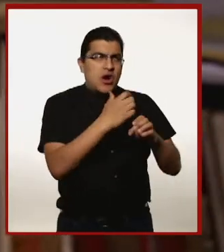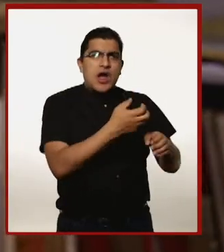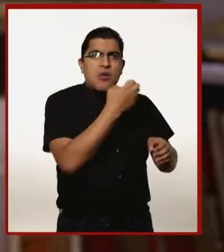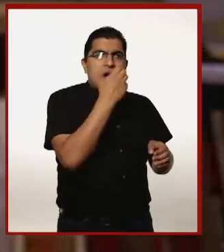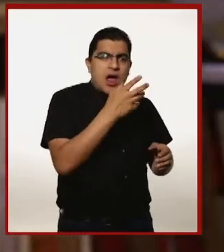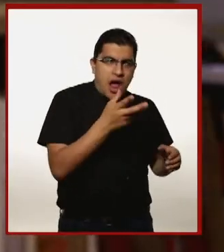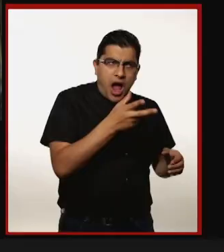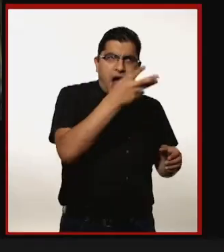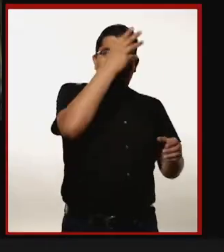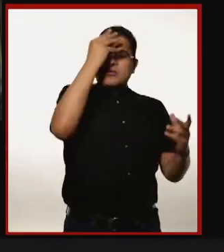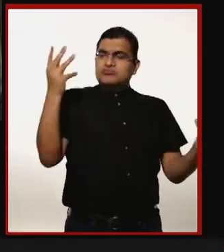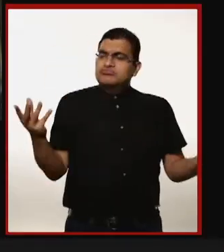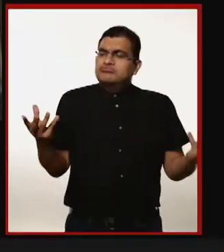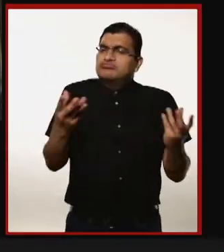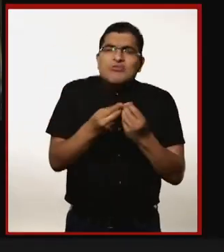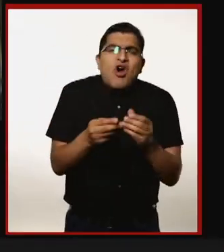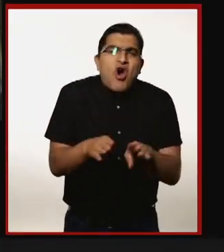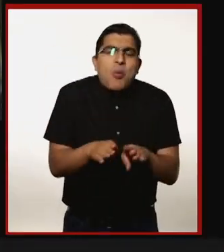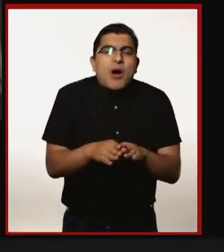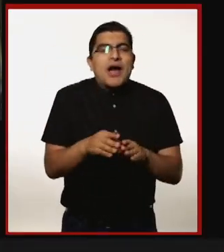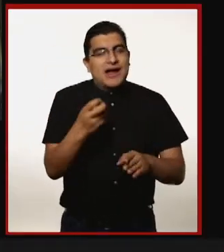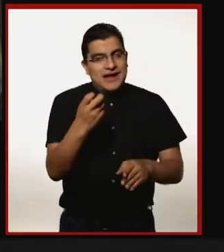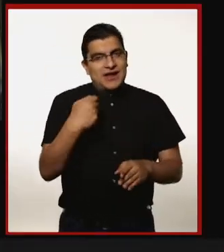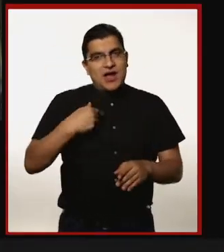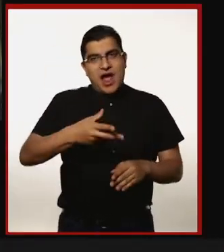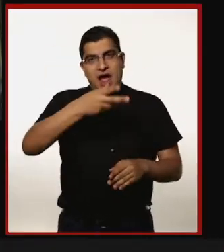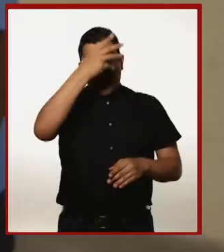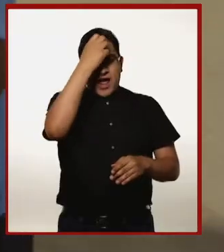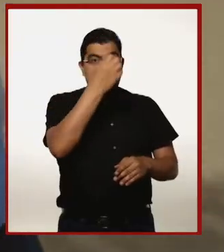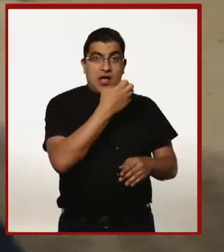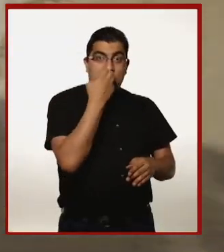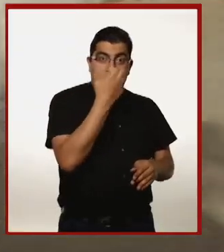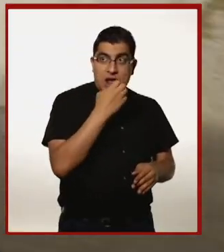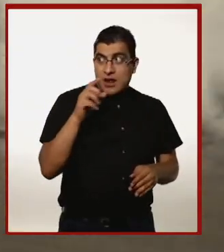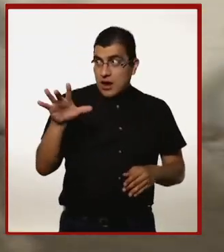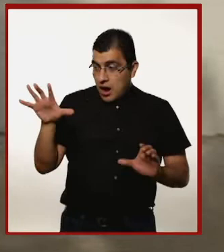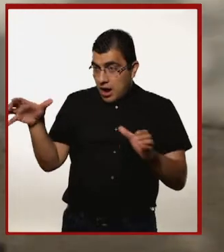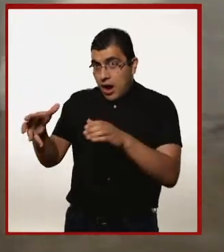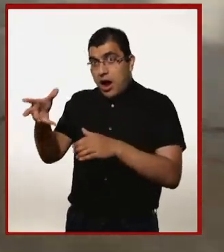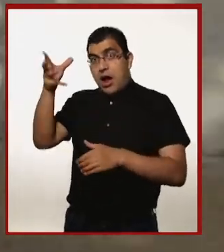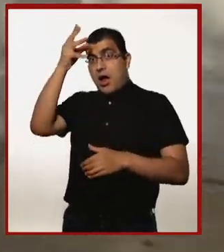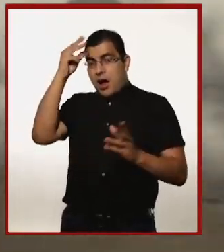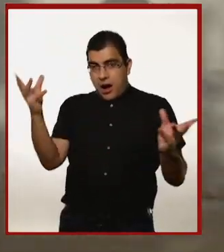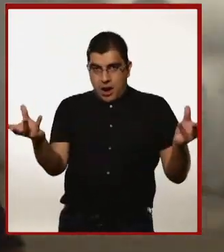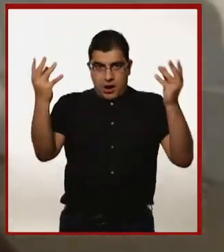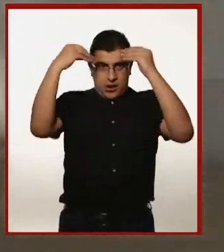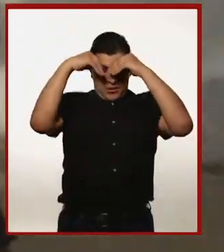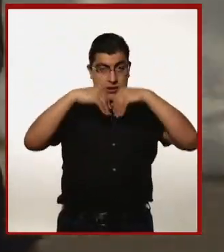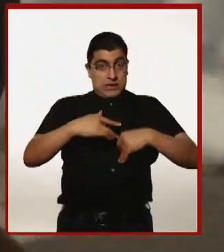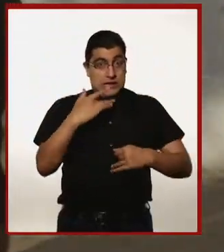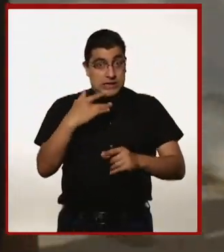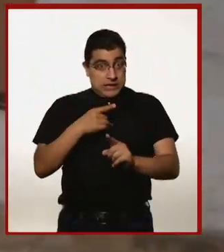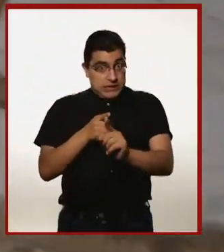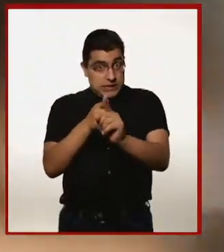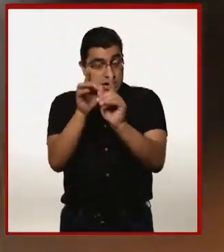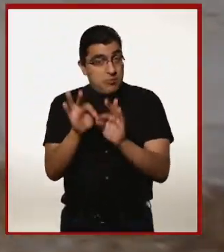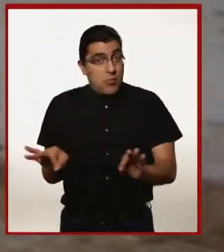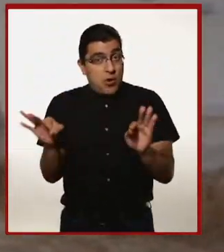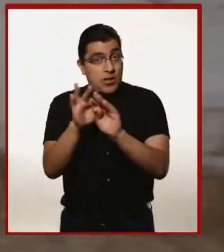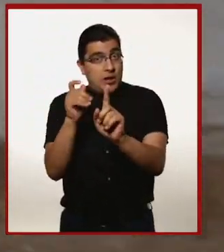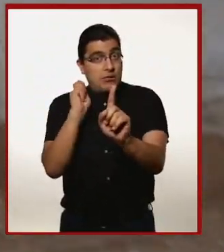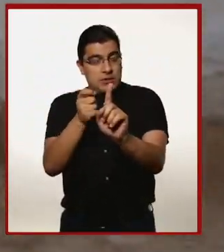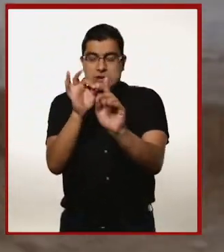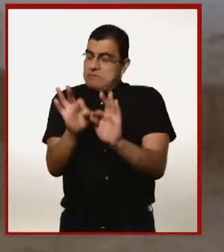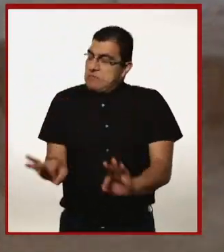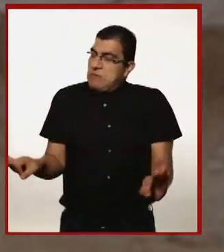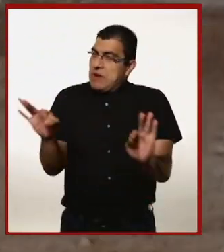los generados en la escuela? Bueno, yo creo que en cualquier caso lo que aprendemos en la escuela y en la comunidad pues tiene que tener un sentido y una aplicación para la